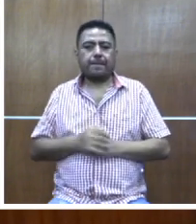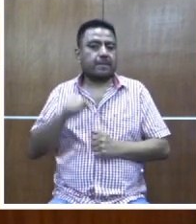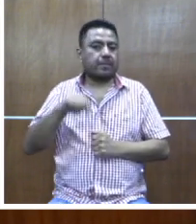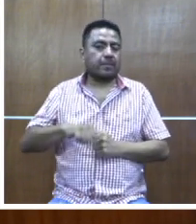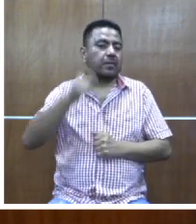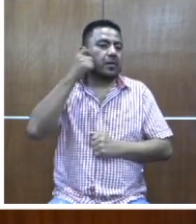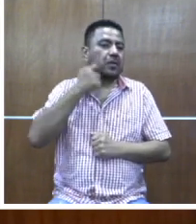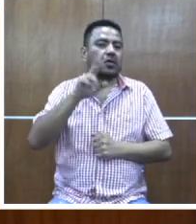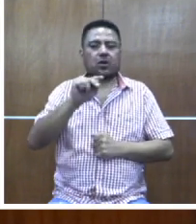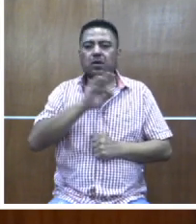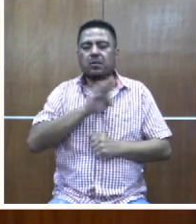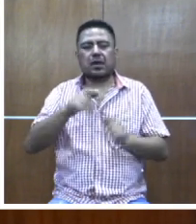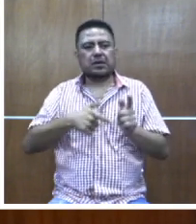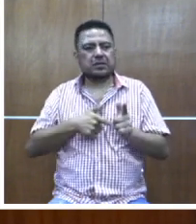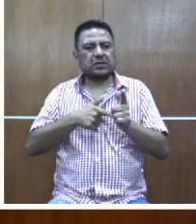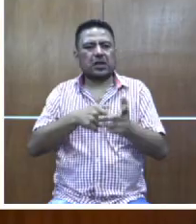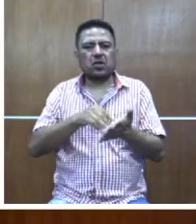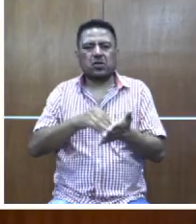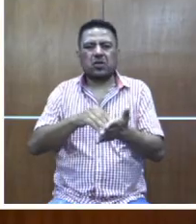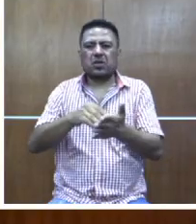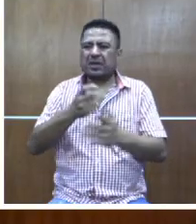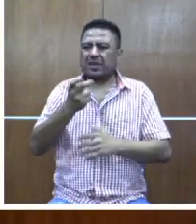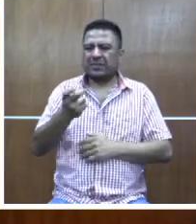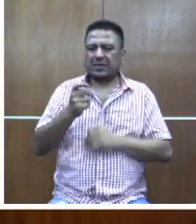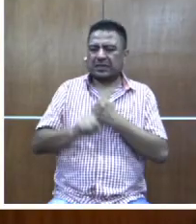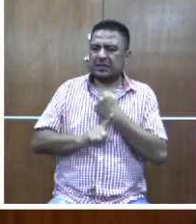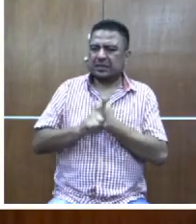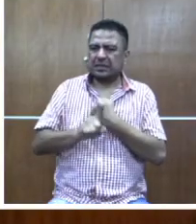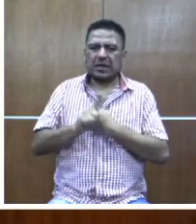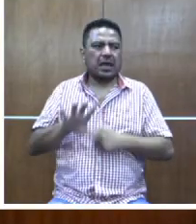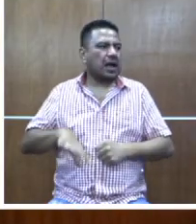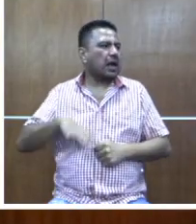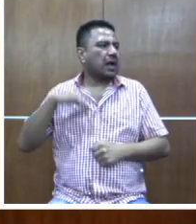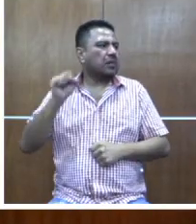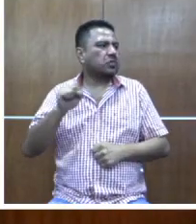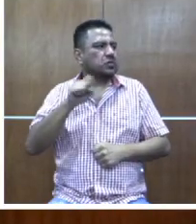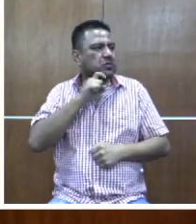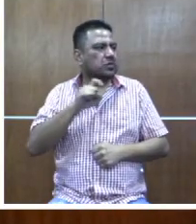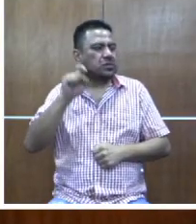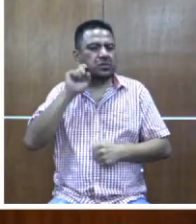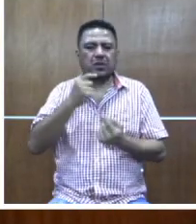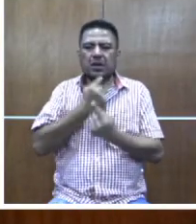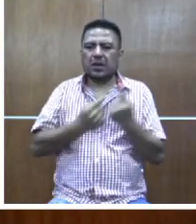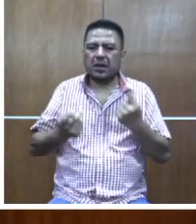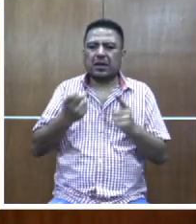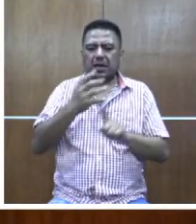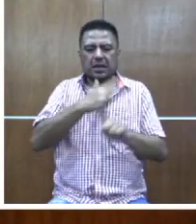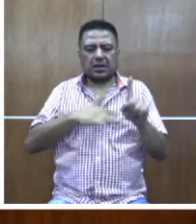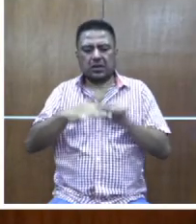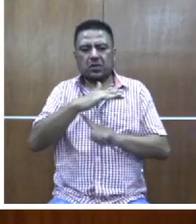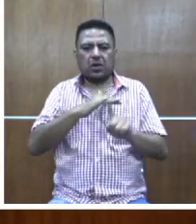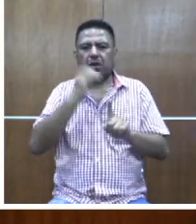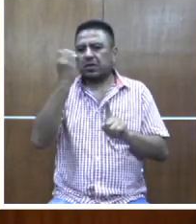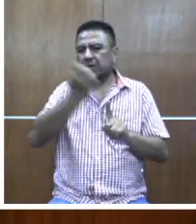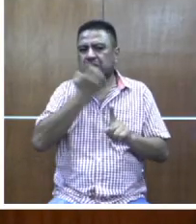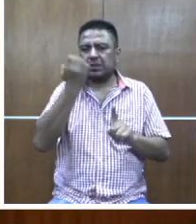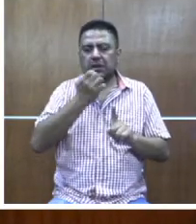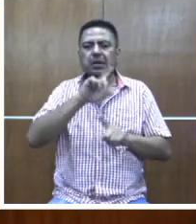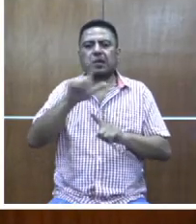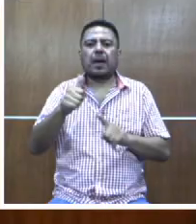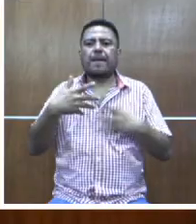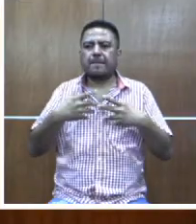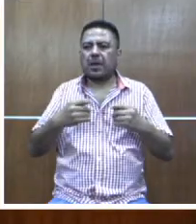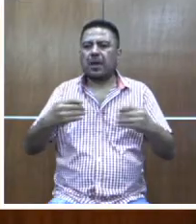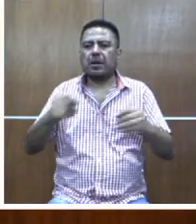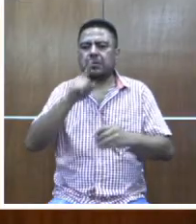Guerrero no puede seguir cargando con este lastre. El abuso sexual infantil en el entorno escolar se reproduce